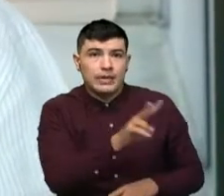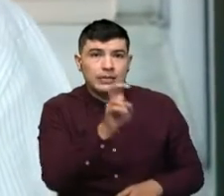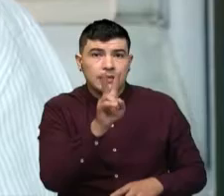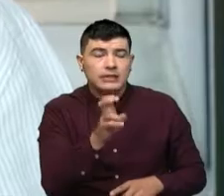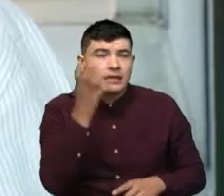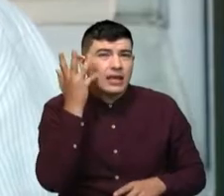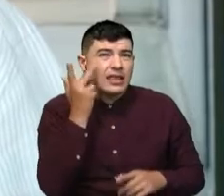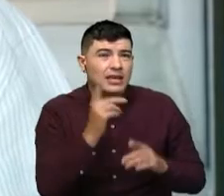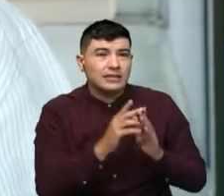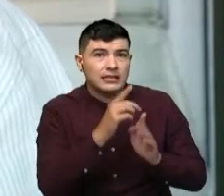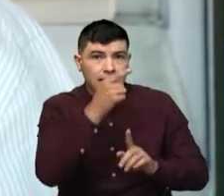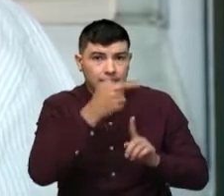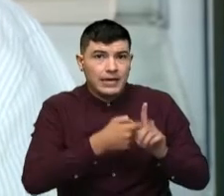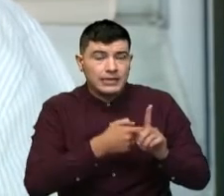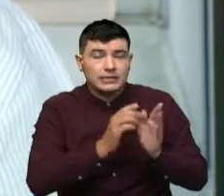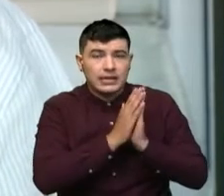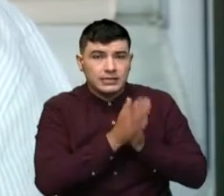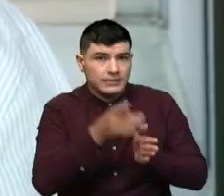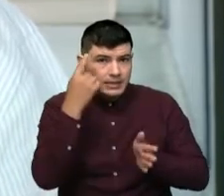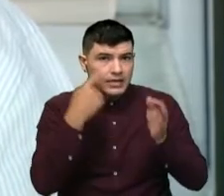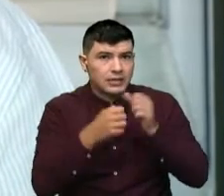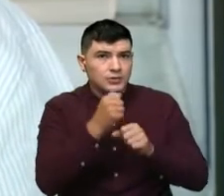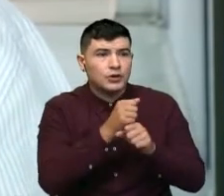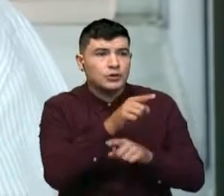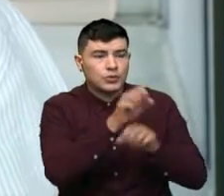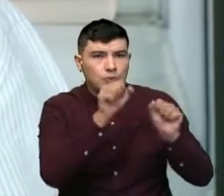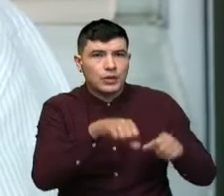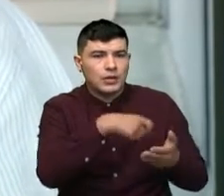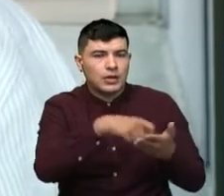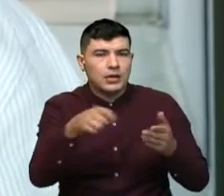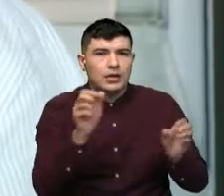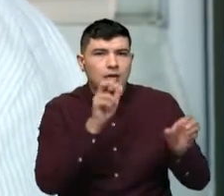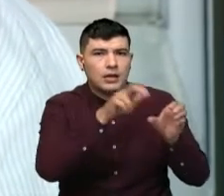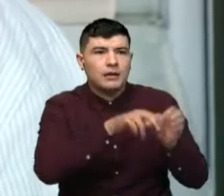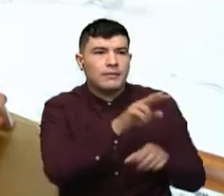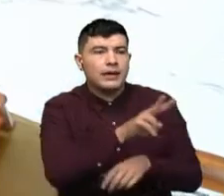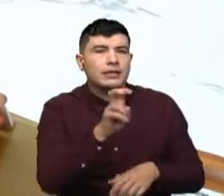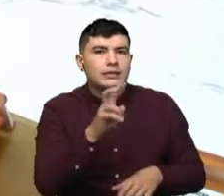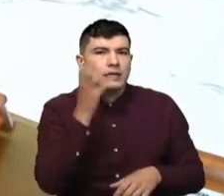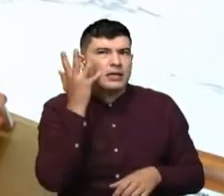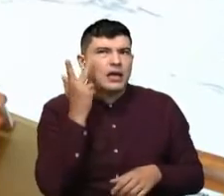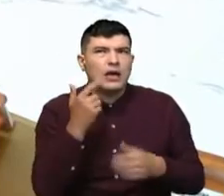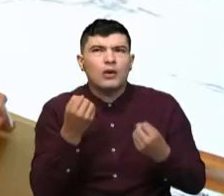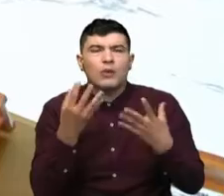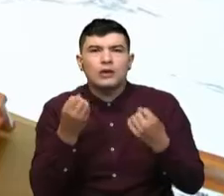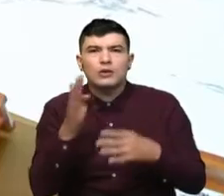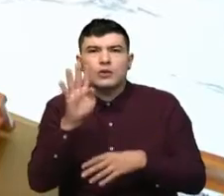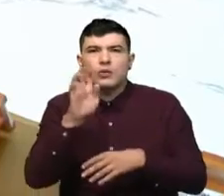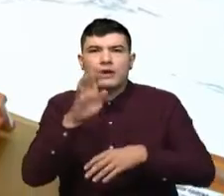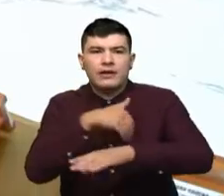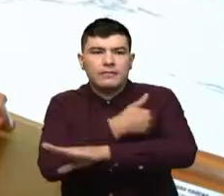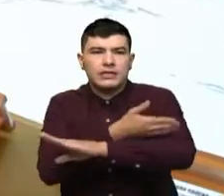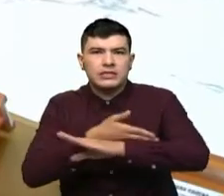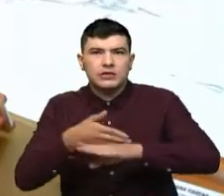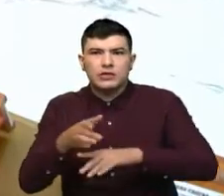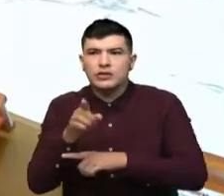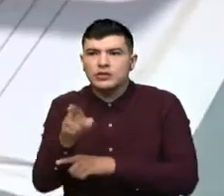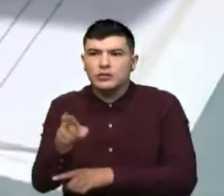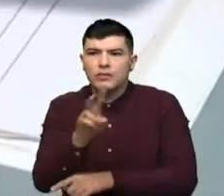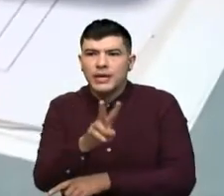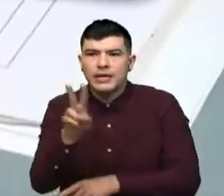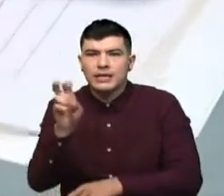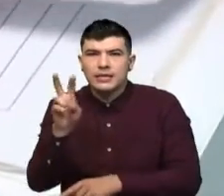diciembre para que contrate para que lo contraten inderbu por 27 es por 9 millones de pesos por ello 27 días